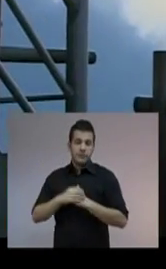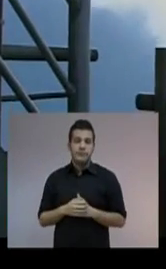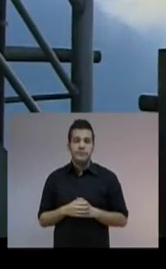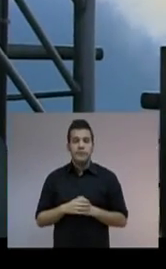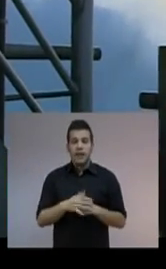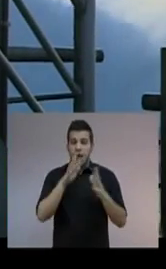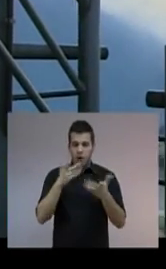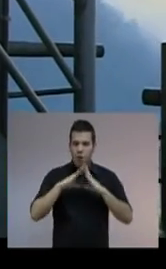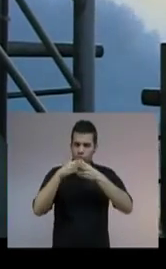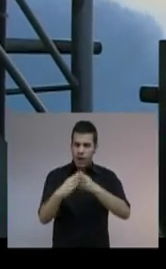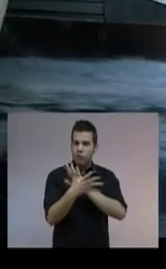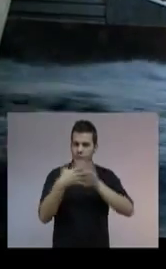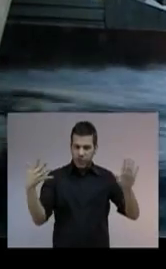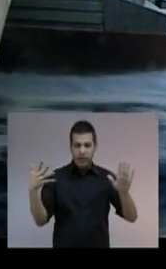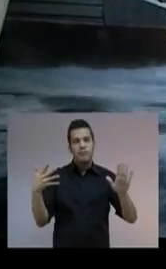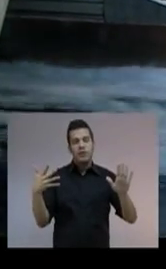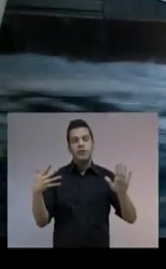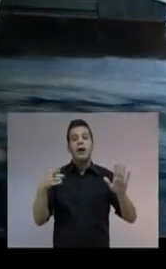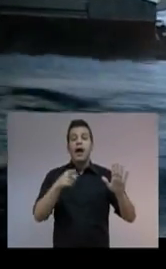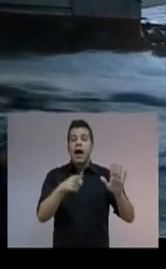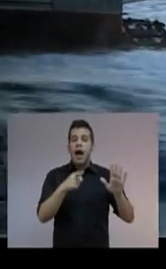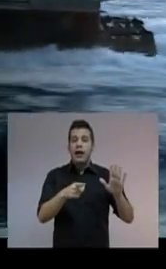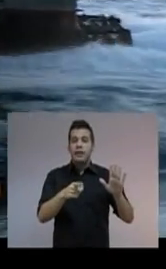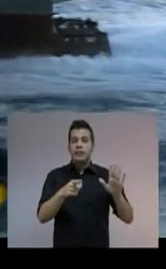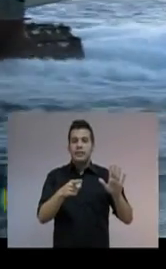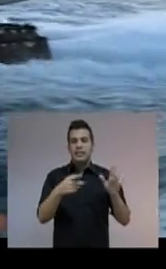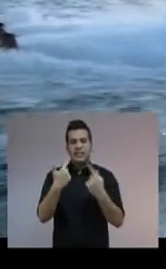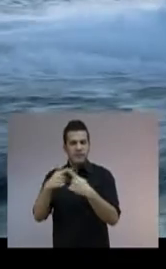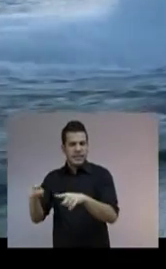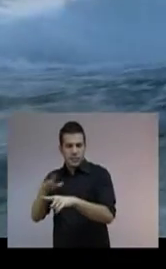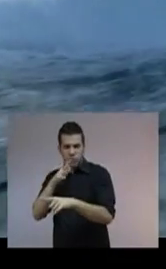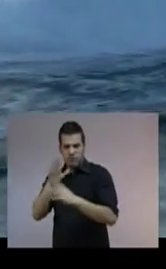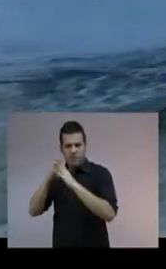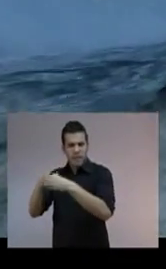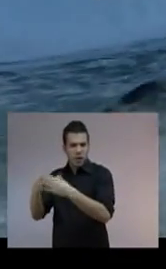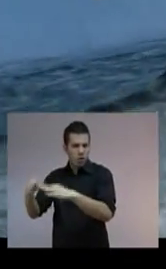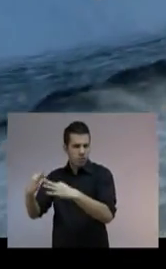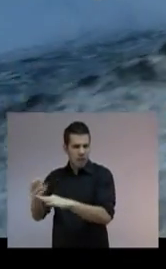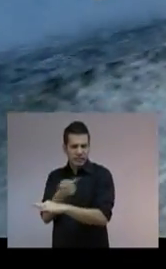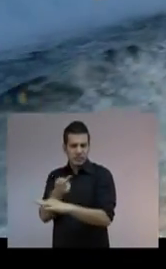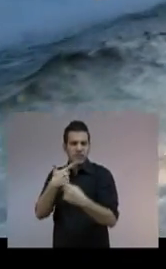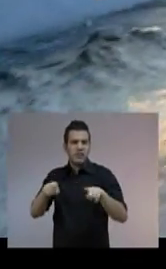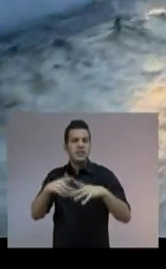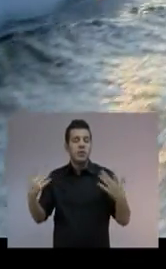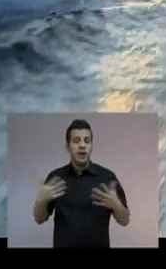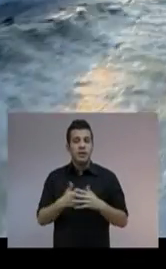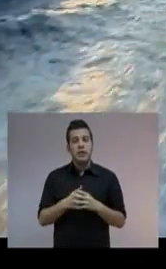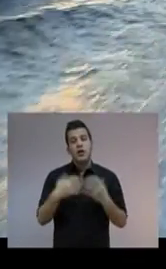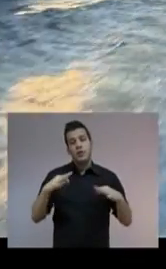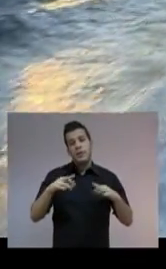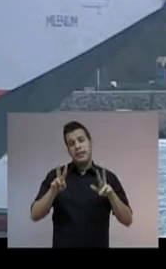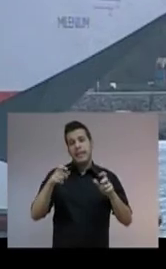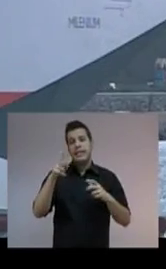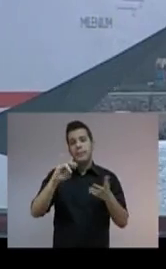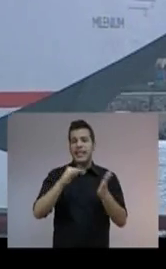muy rápido, un barco de alta velocidad. ¿En qué se diferencia de un barco convencional? Quizás básicamente en el sistema de